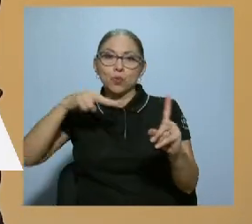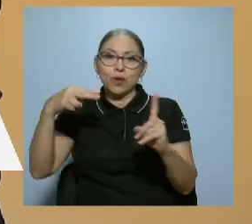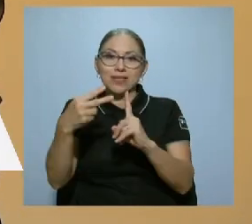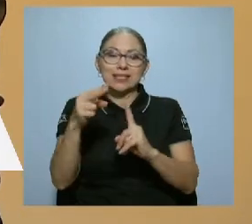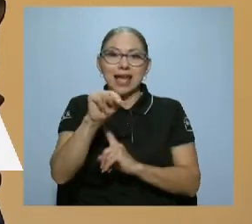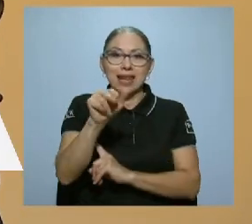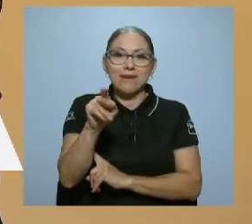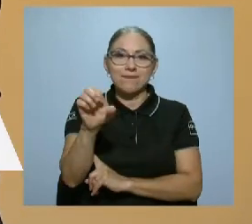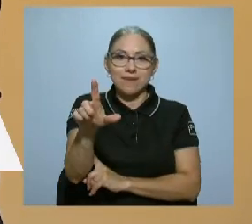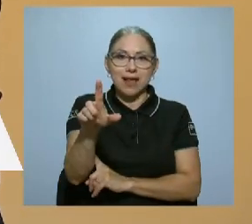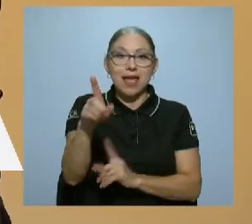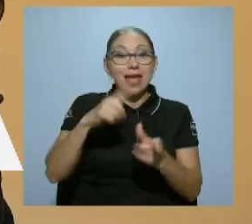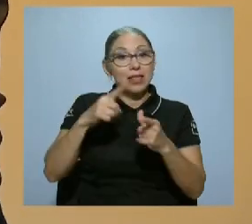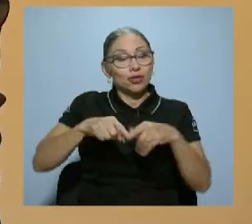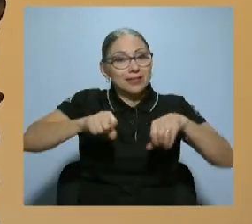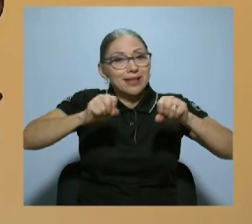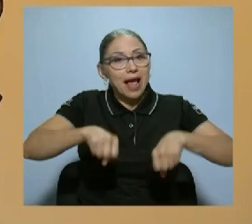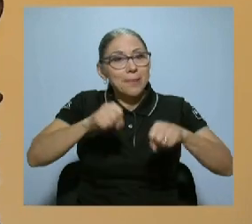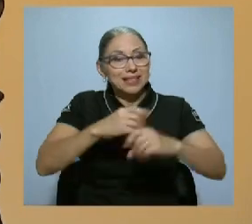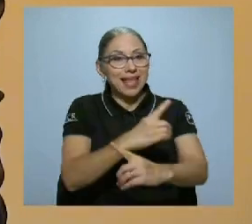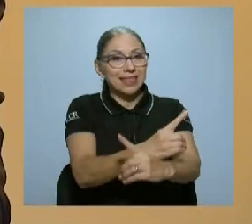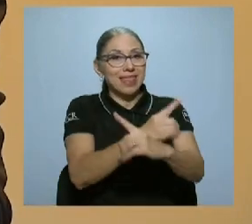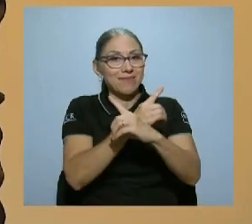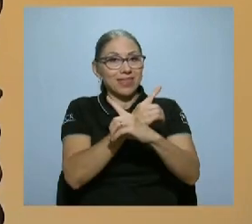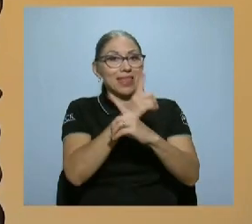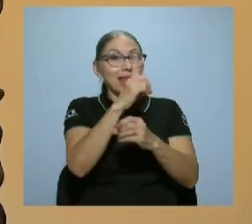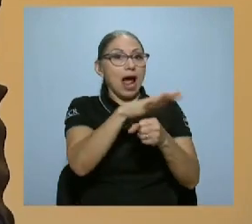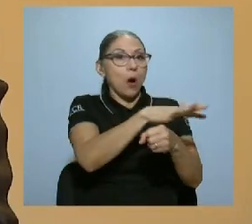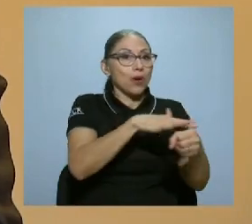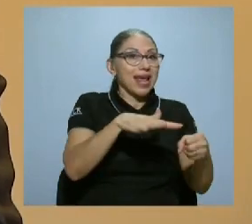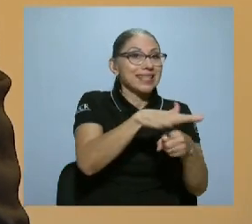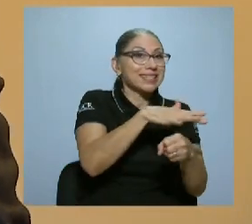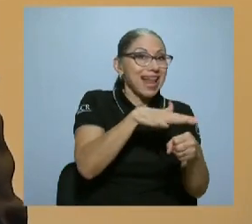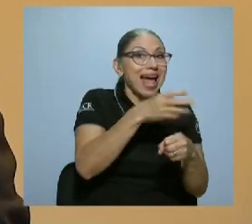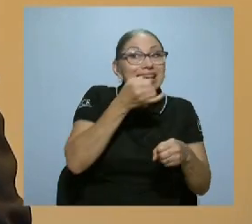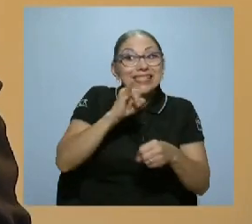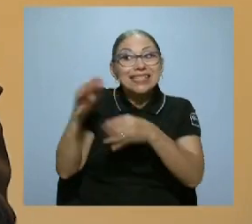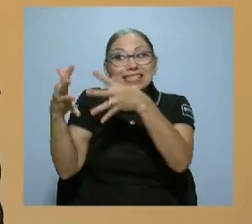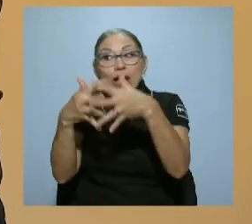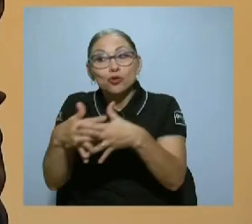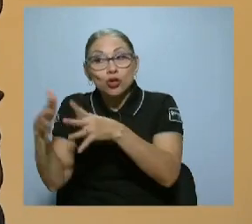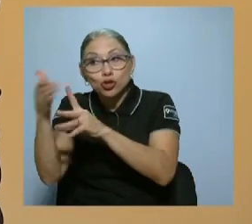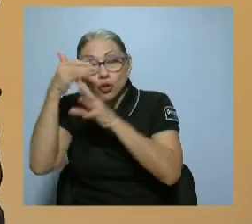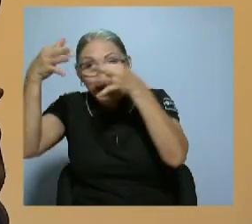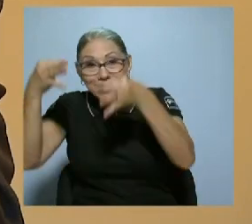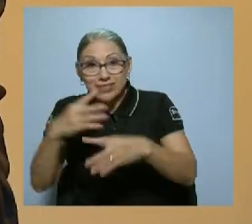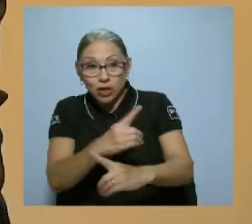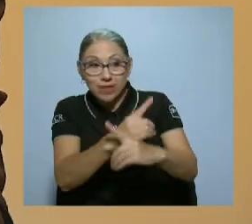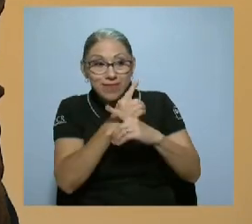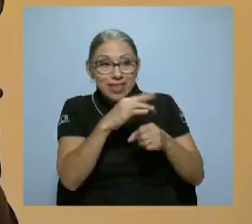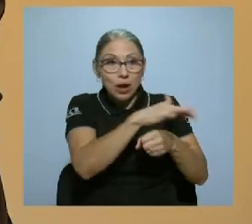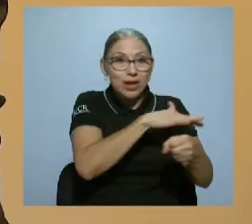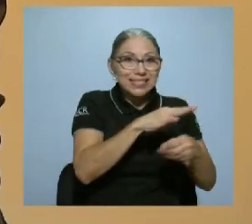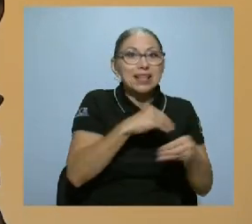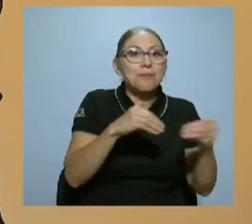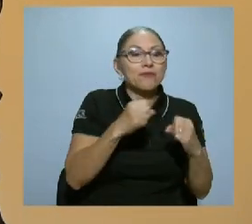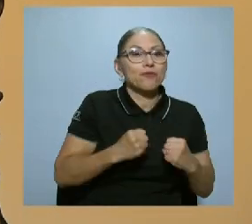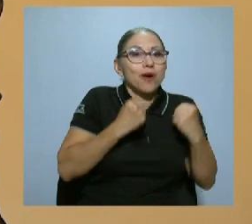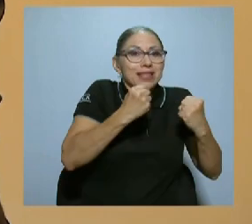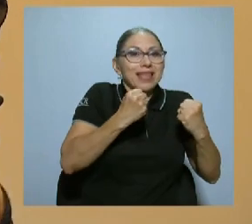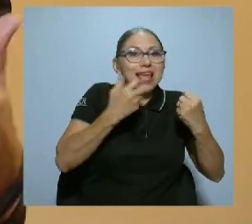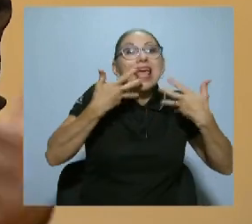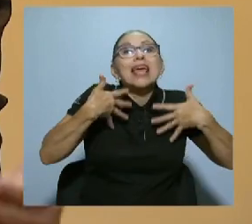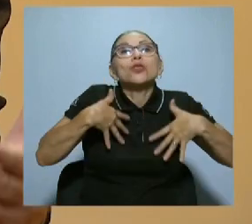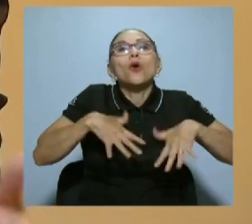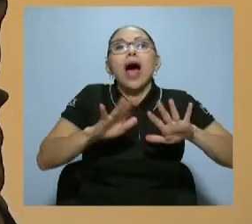de defender a una isla por parte de los Estados Unidos, si se toma la decisión, es bastante fuerte. Entonces el costo, aunque China gana al final,